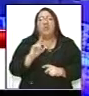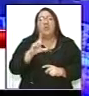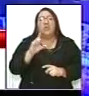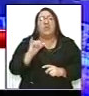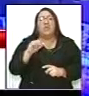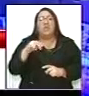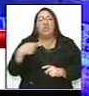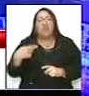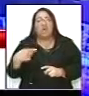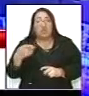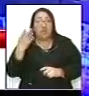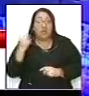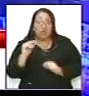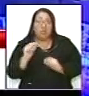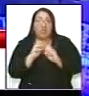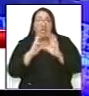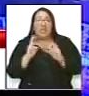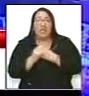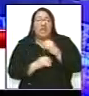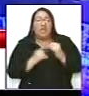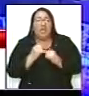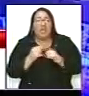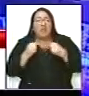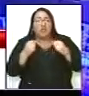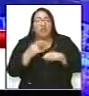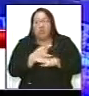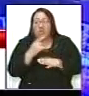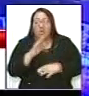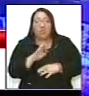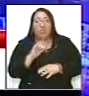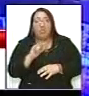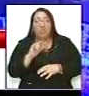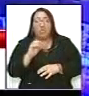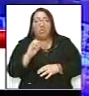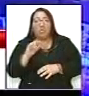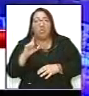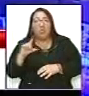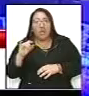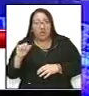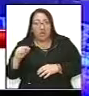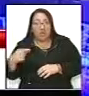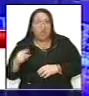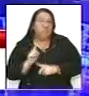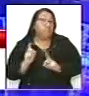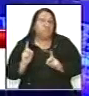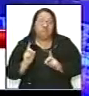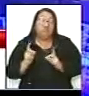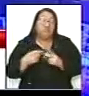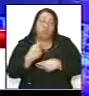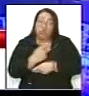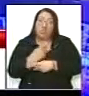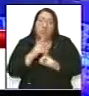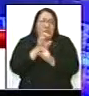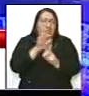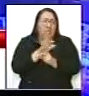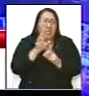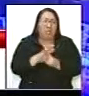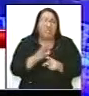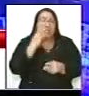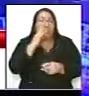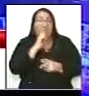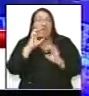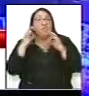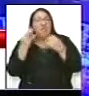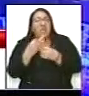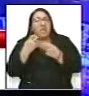se celebró el Día Internacional de la Lucha contra el Bullying. Así que mucho cuidado. Los padres de familia deben